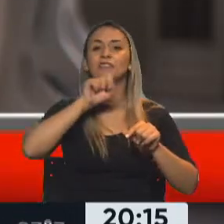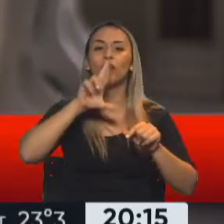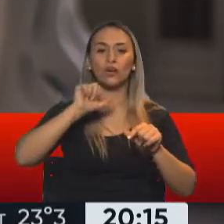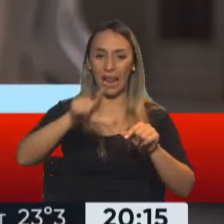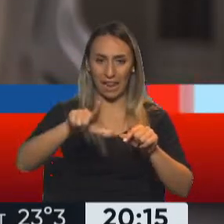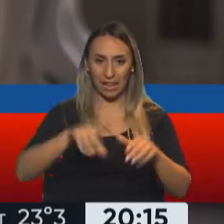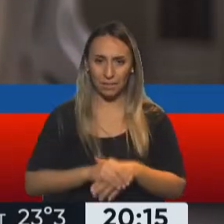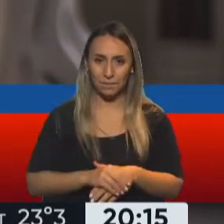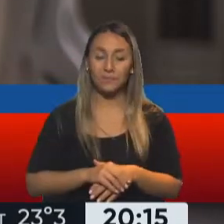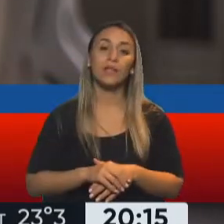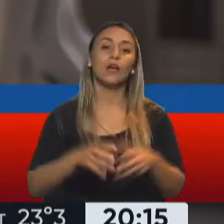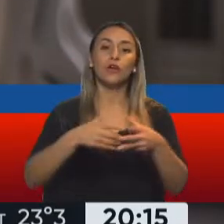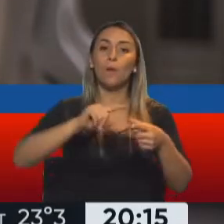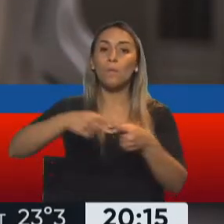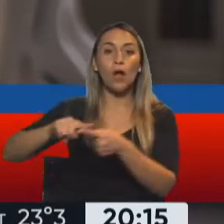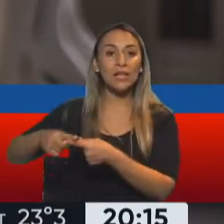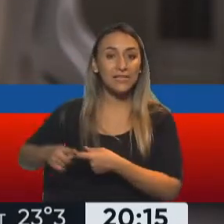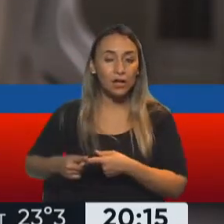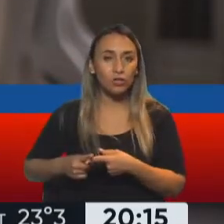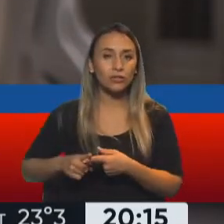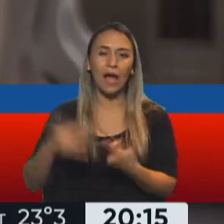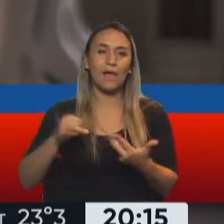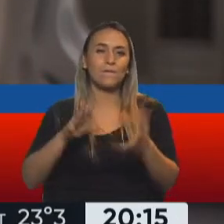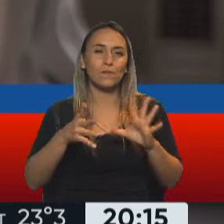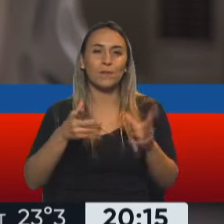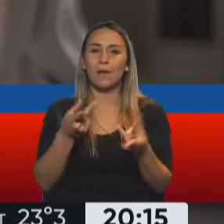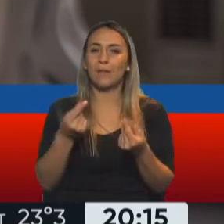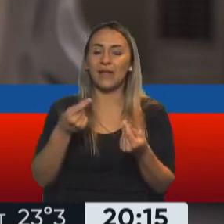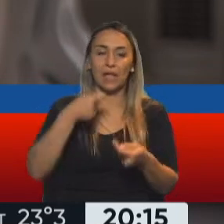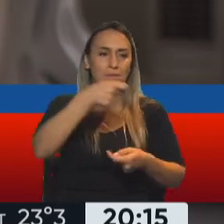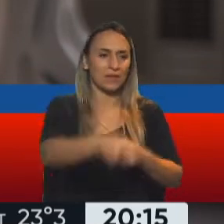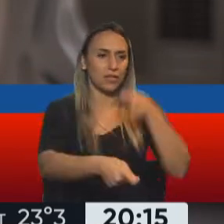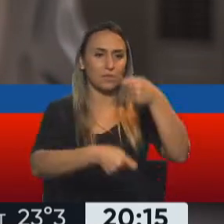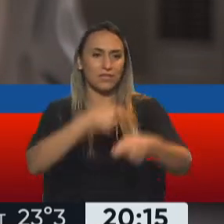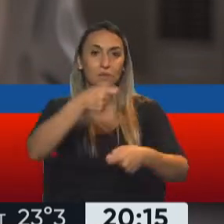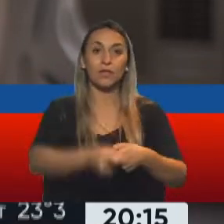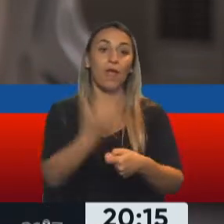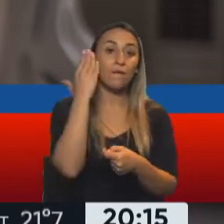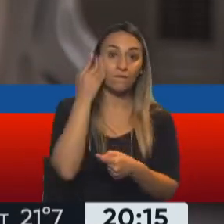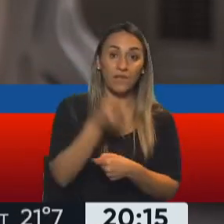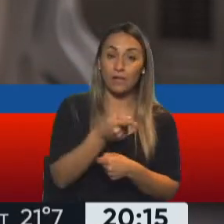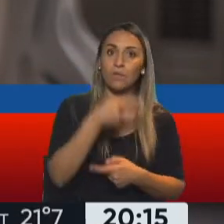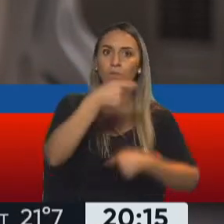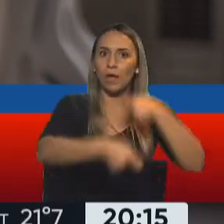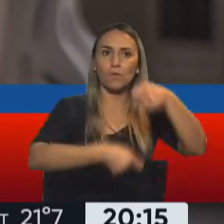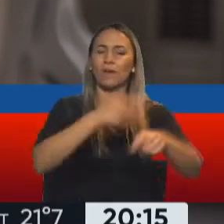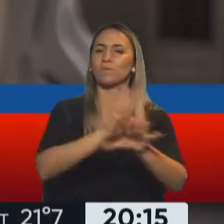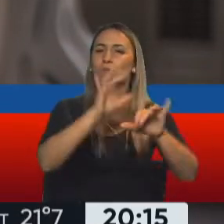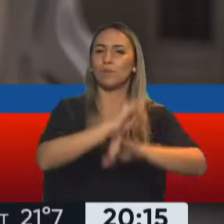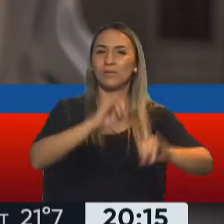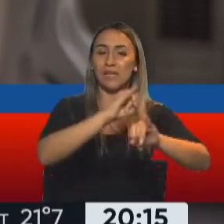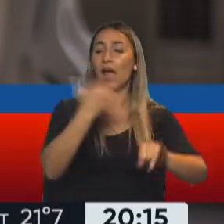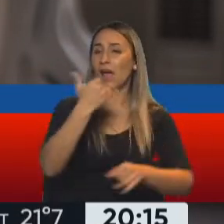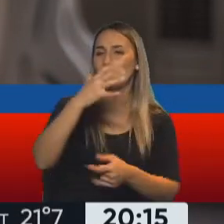políticas utilizan diferentes maneras de distribuir el dinero que van invirtiendo en facebook por un lado tenemos la biblioteca de